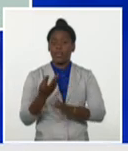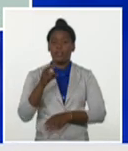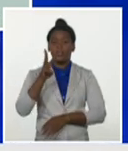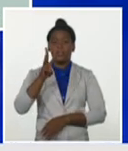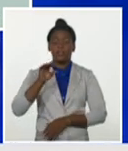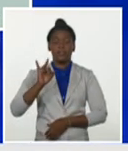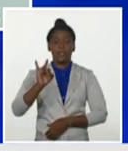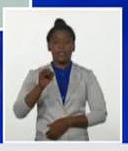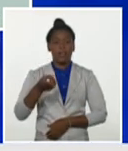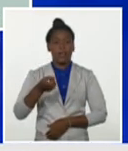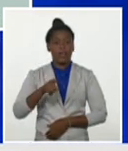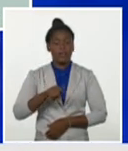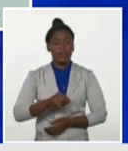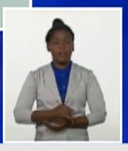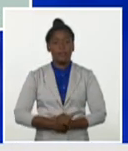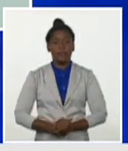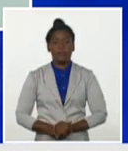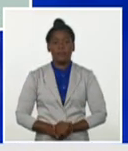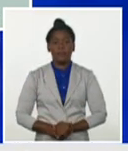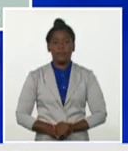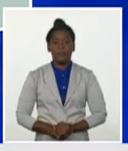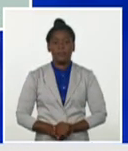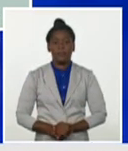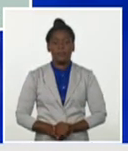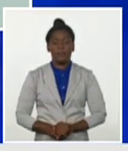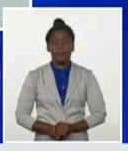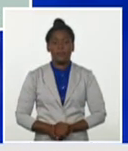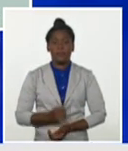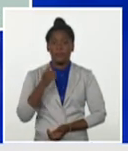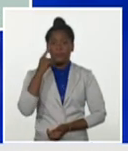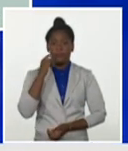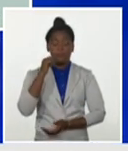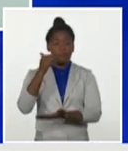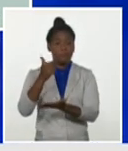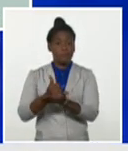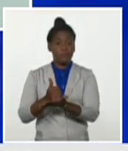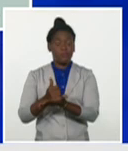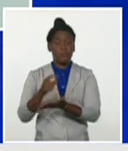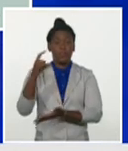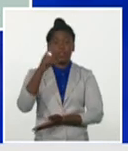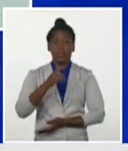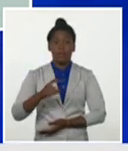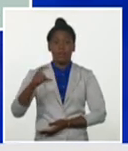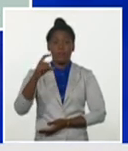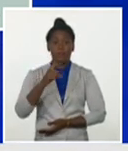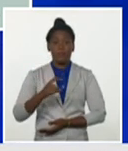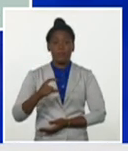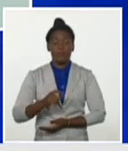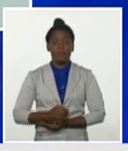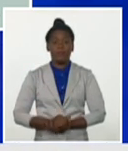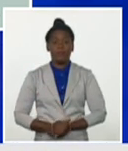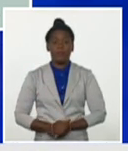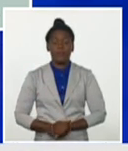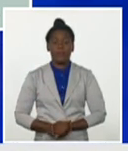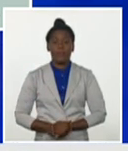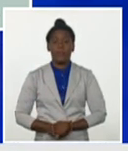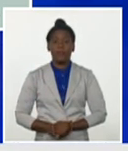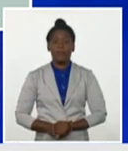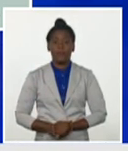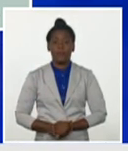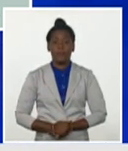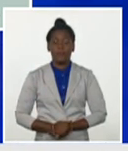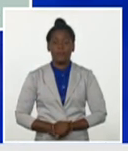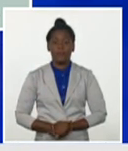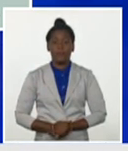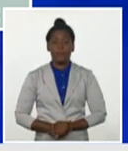ayer. El mayor número, donde Camagüey además tiene la mayor transmisión, en el municipio de